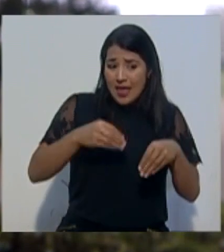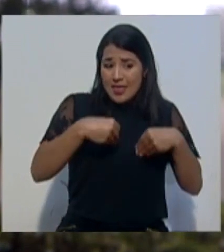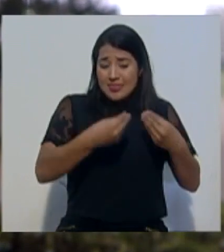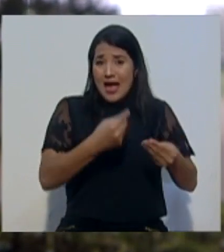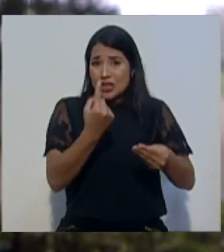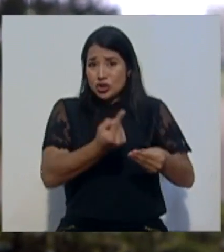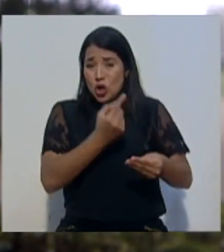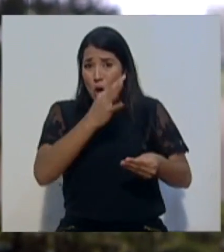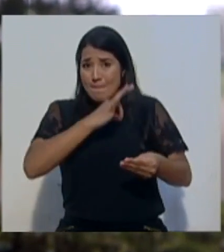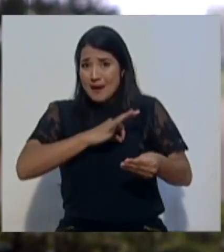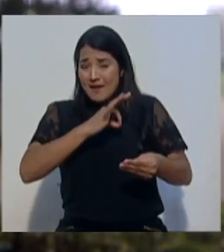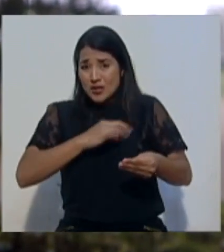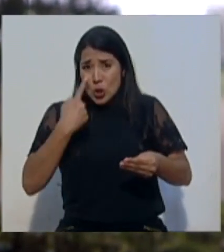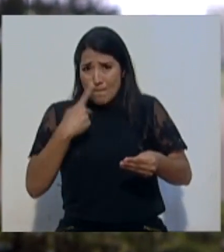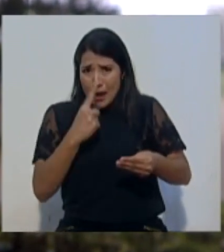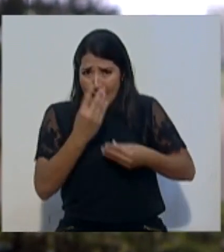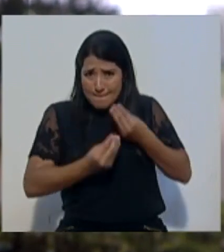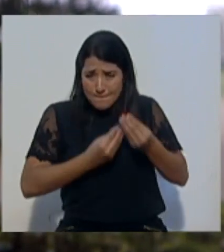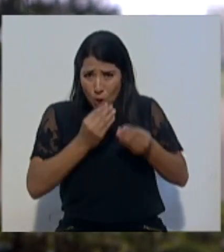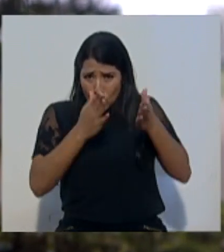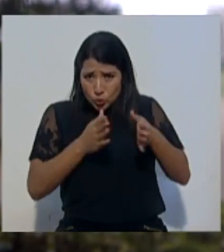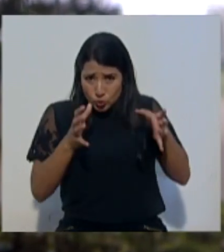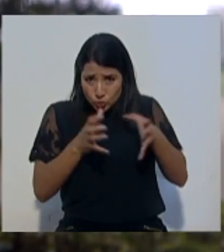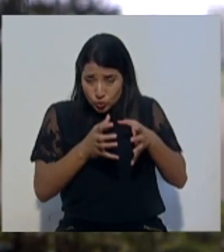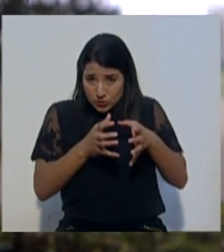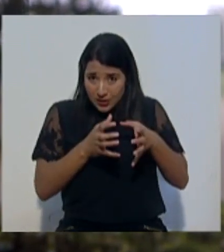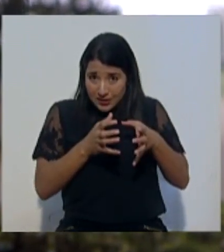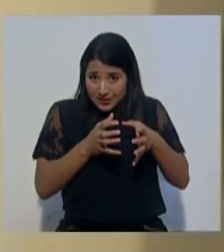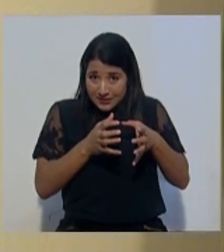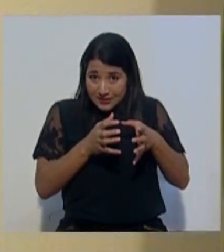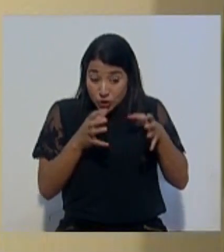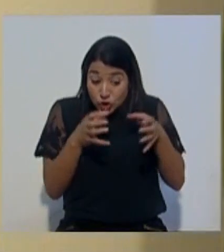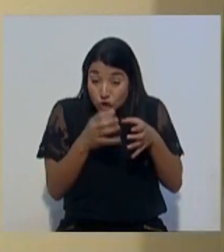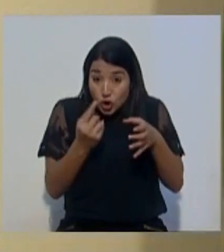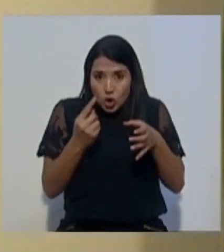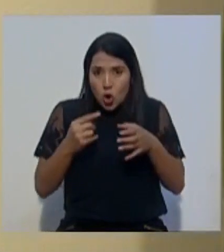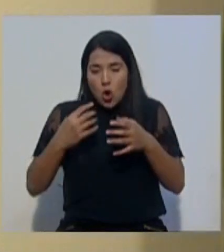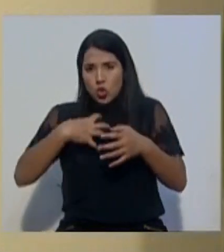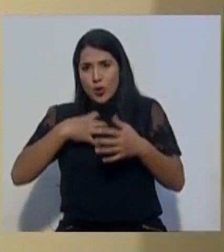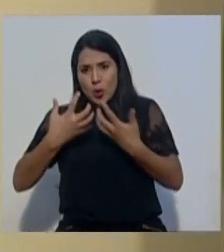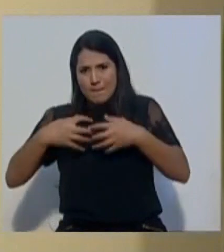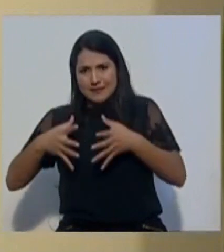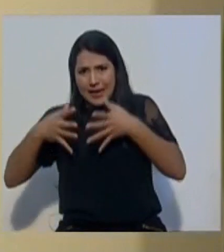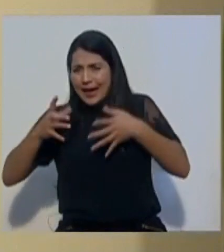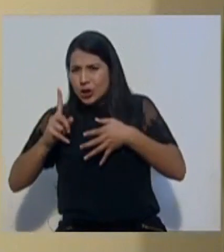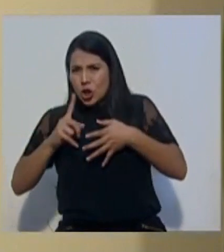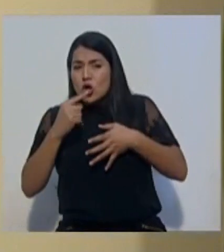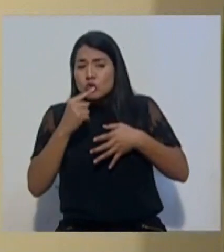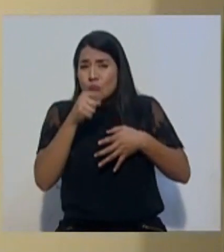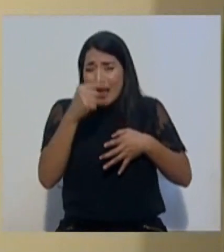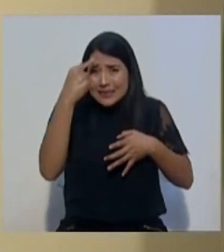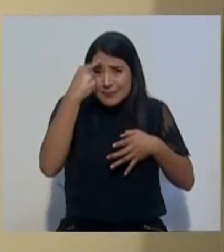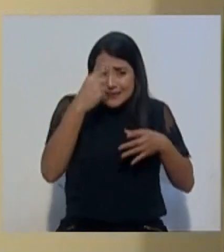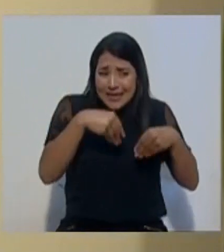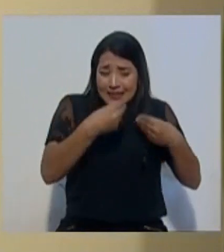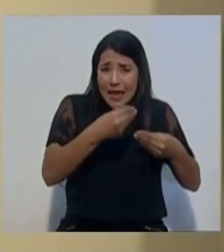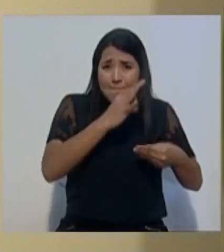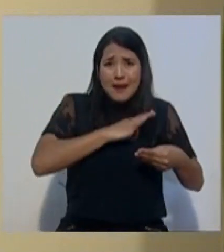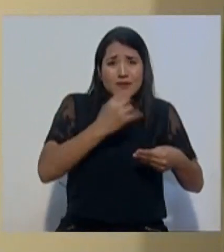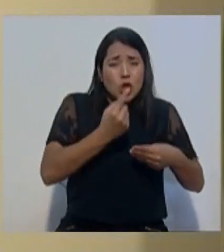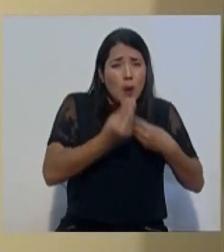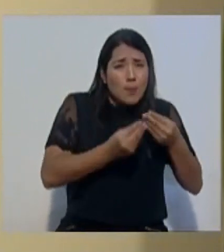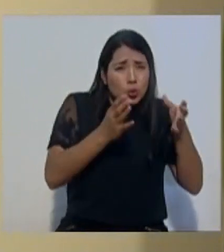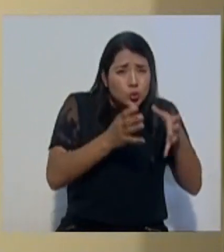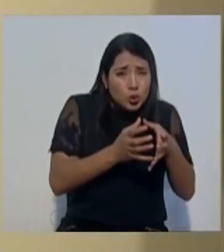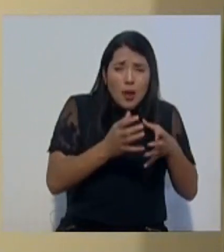productores, ¿va en ese rumbo la negociación que ustedes están llevando ahorita? No, estamos trabajando y yo creo que lo más prudente es esperar